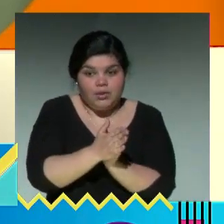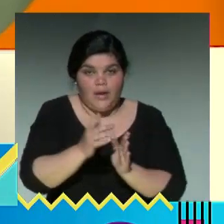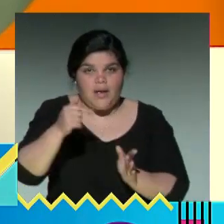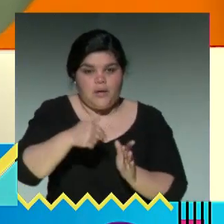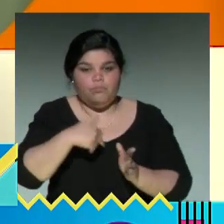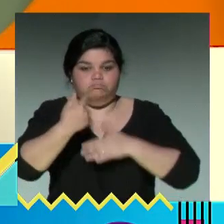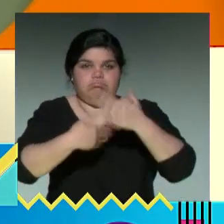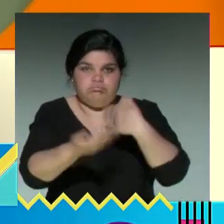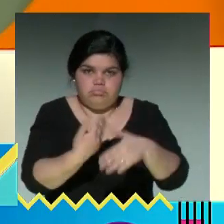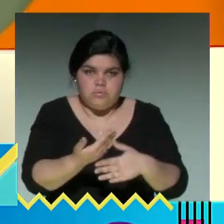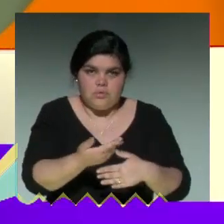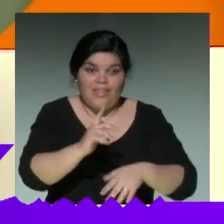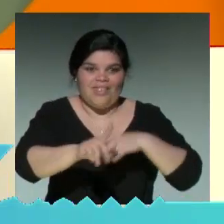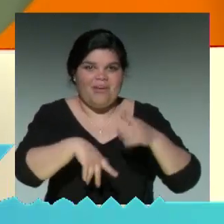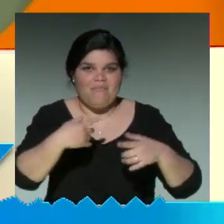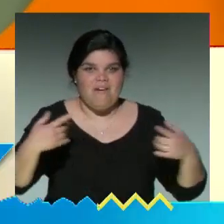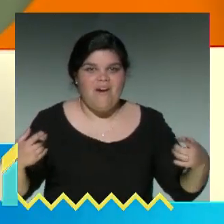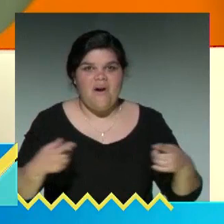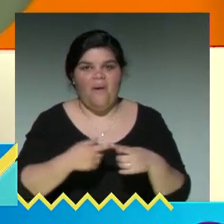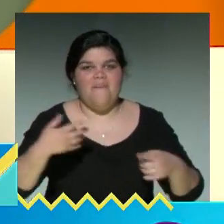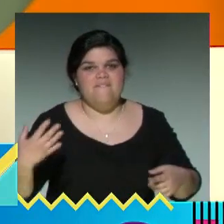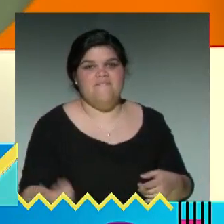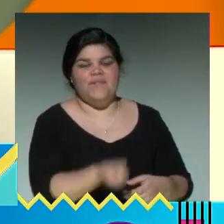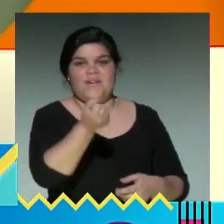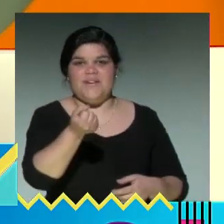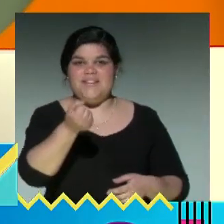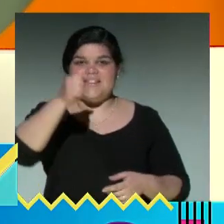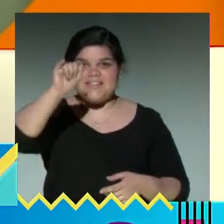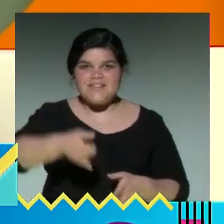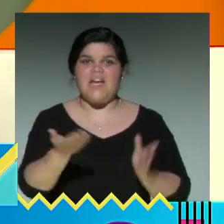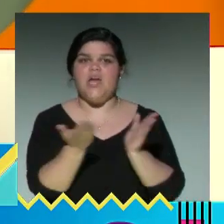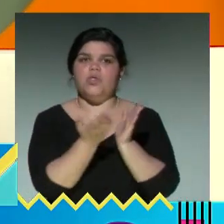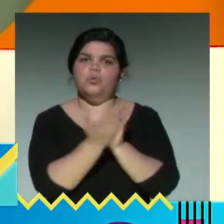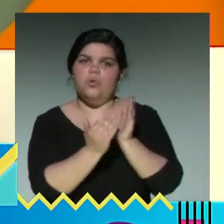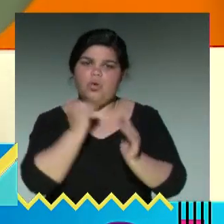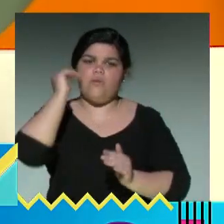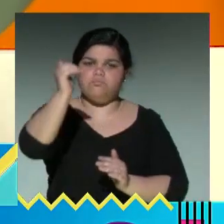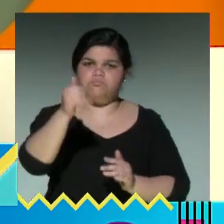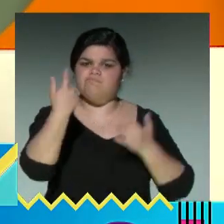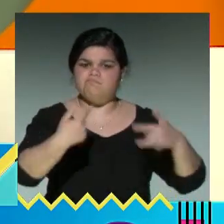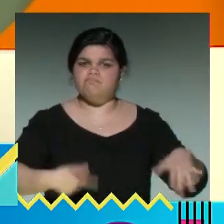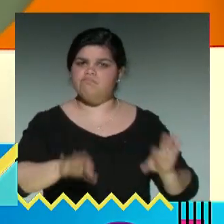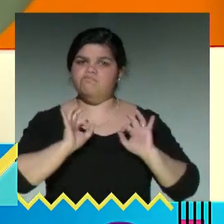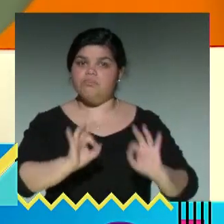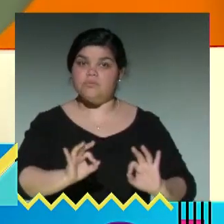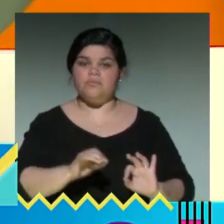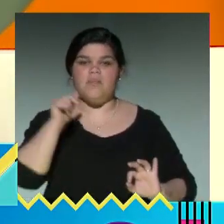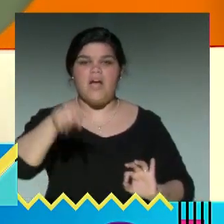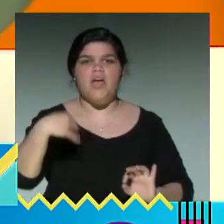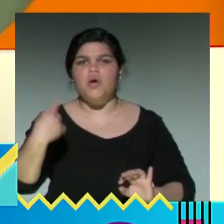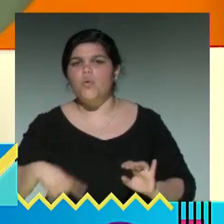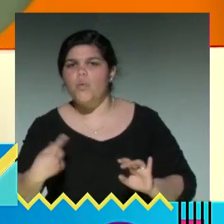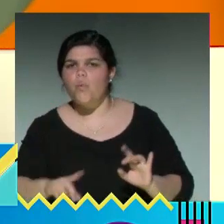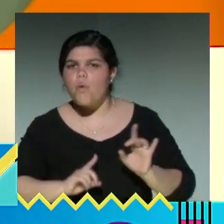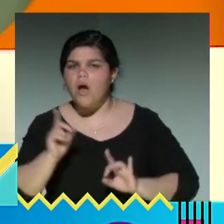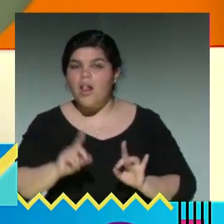y llegamos a buen puerto, se pudo diseñar esta maestría con un enfoque bastante particular que es basado en competencias,